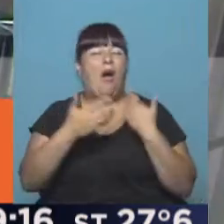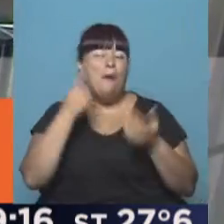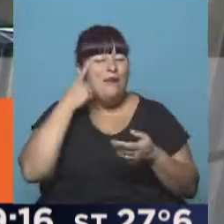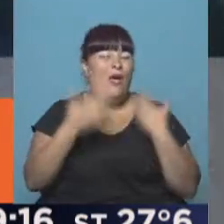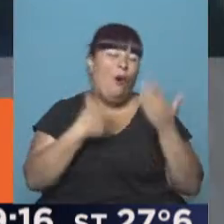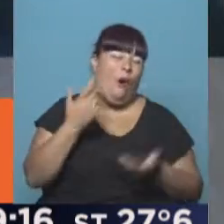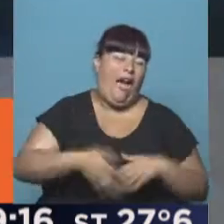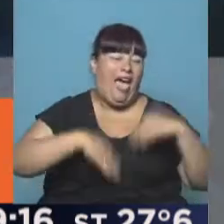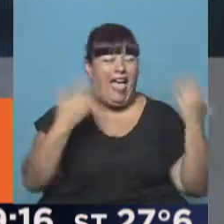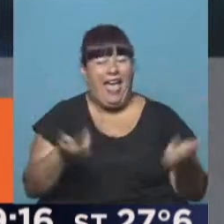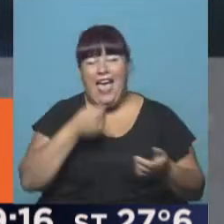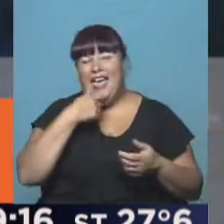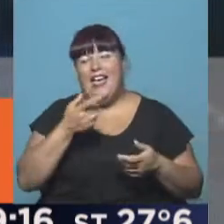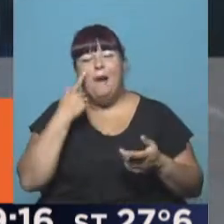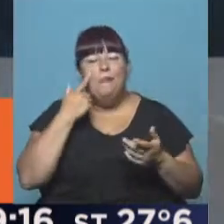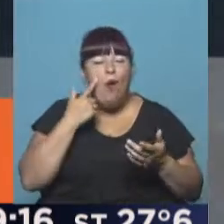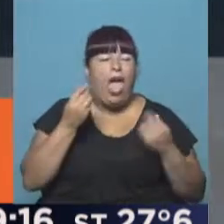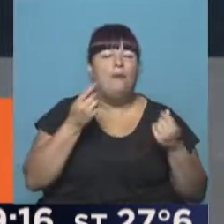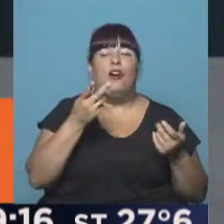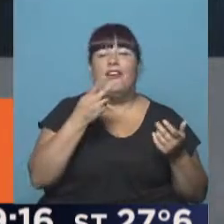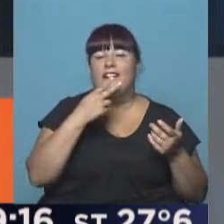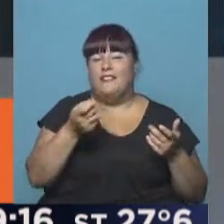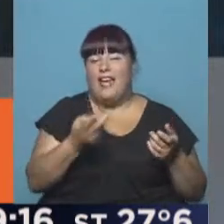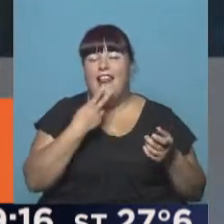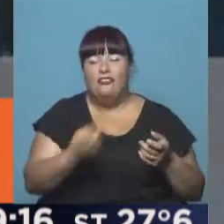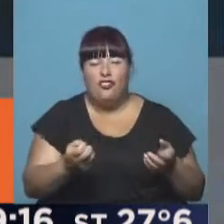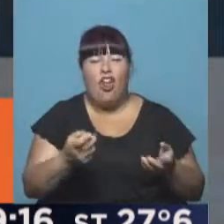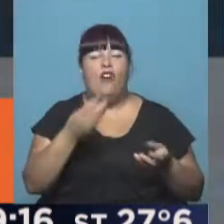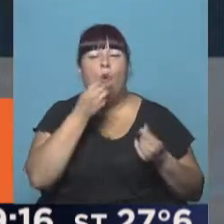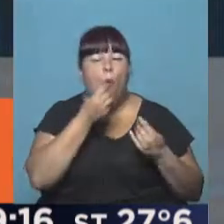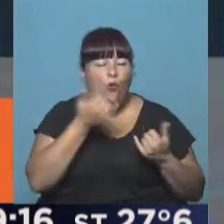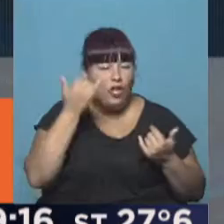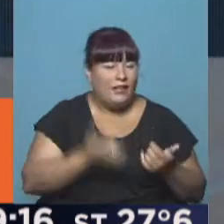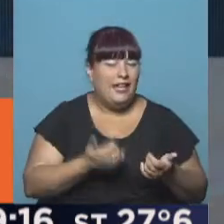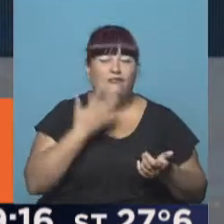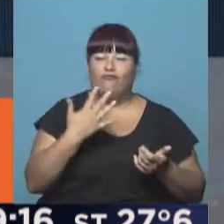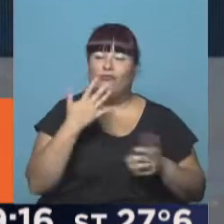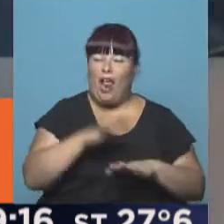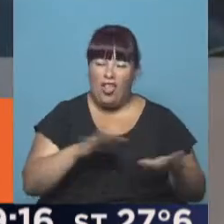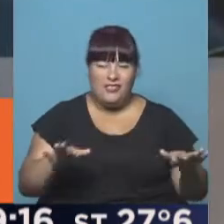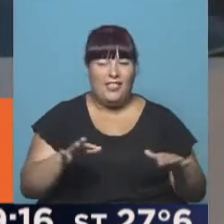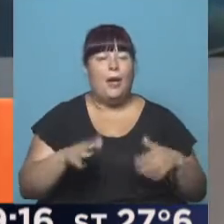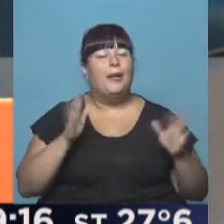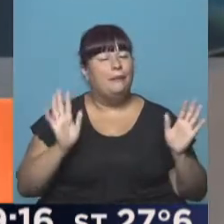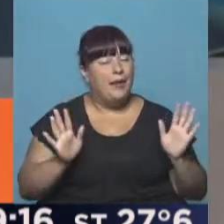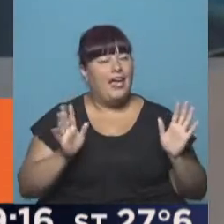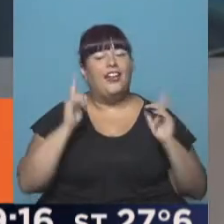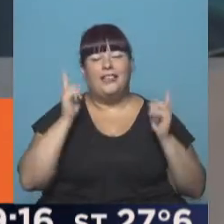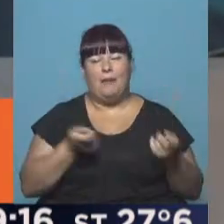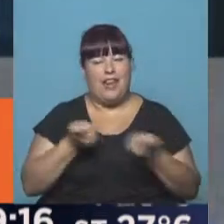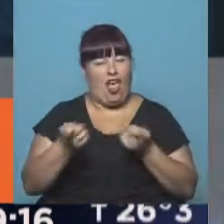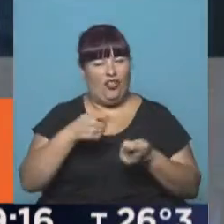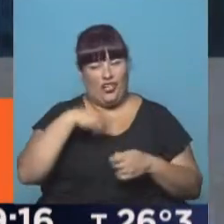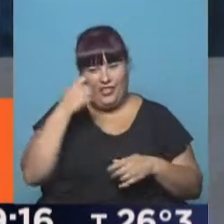como un juguete, mira la vos. exploración, porque es un dispositivo electrónico Claro. con sabores, atractivo para los chicos, pero entran en el negocio de